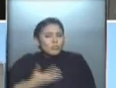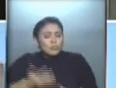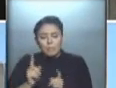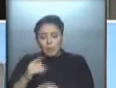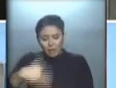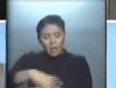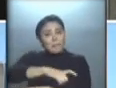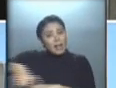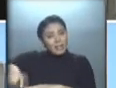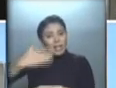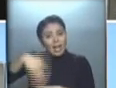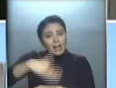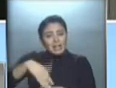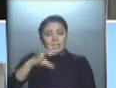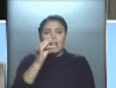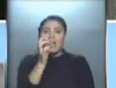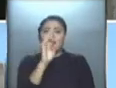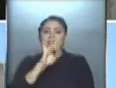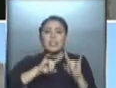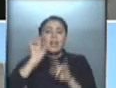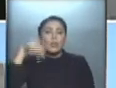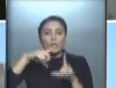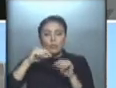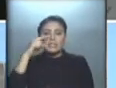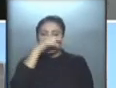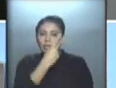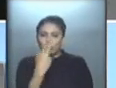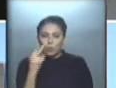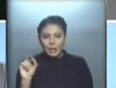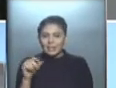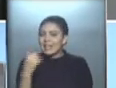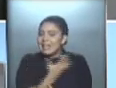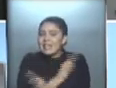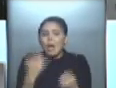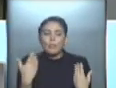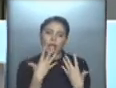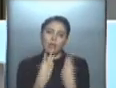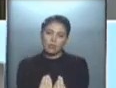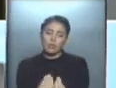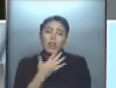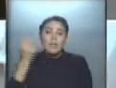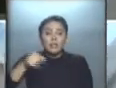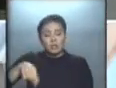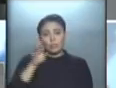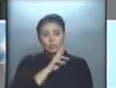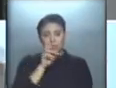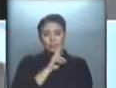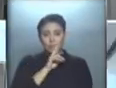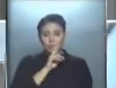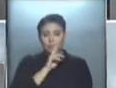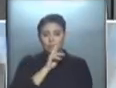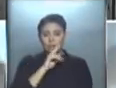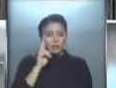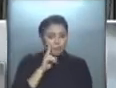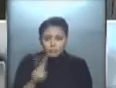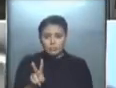esta vereda de la calle darwin al 720 nadie pudo rescatarla tiempo y lo cierto es que esta mujer luego de ver lo que había